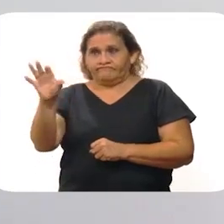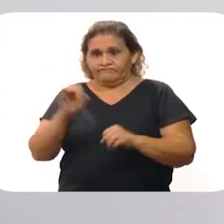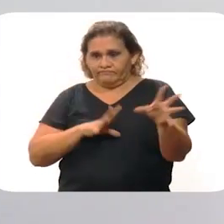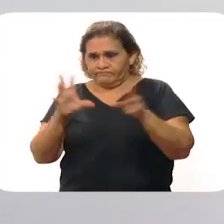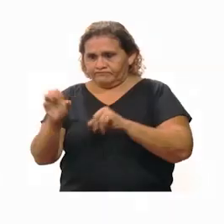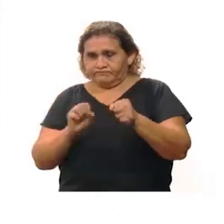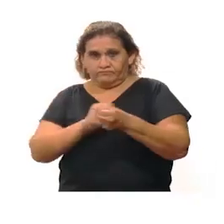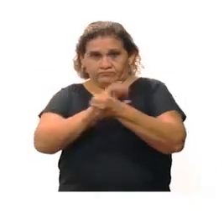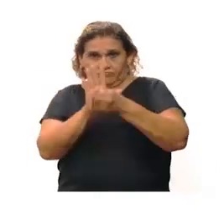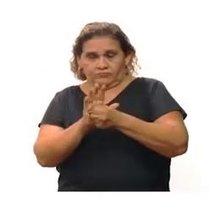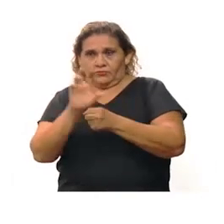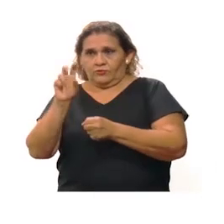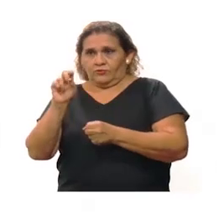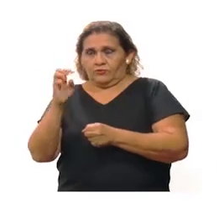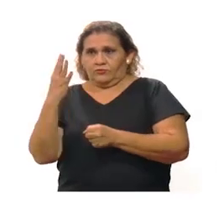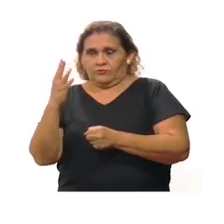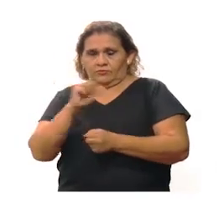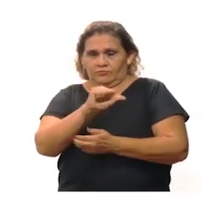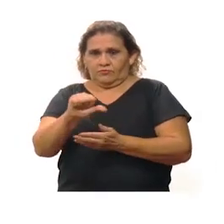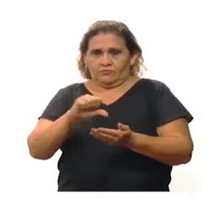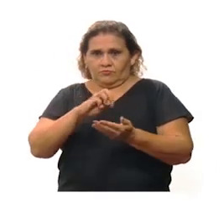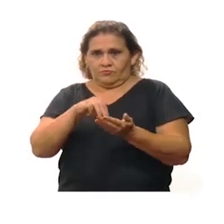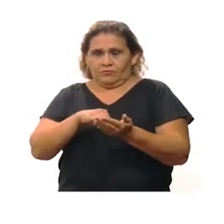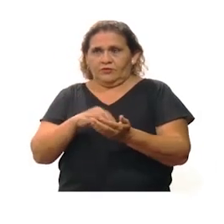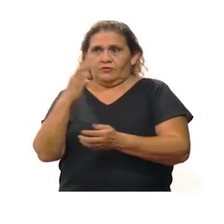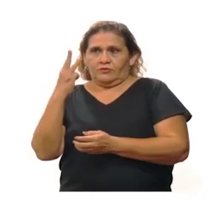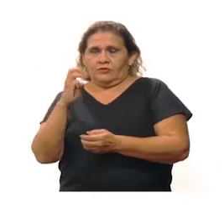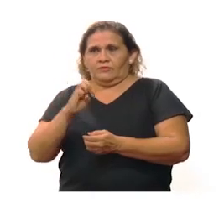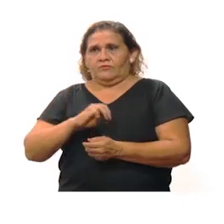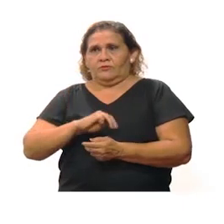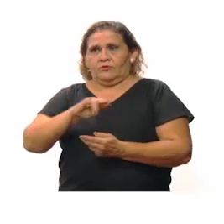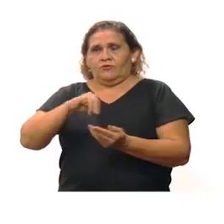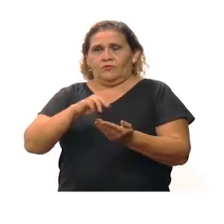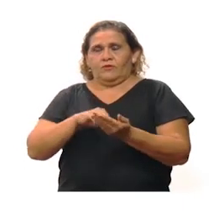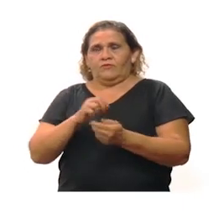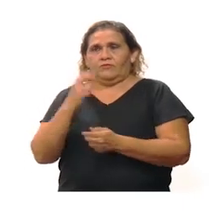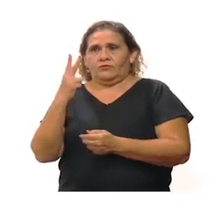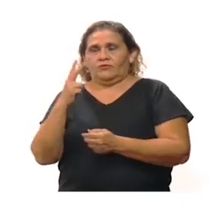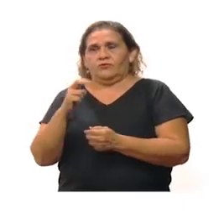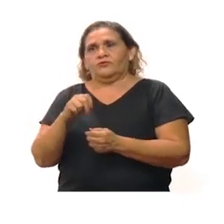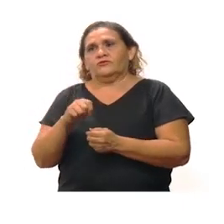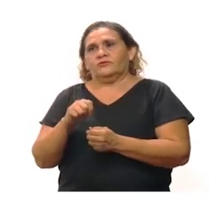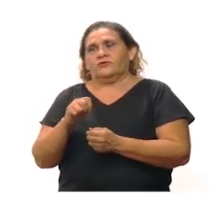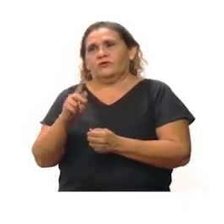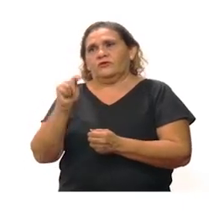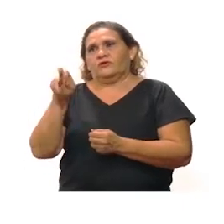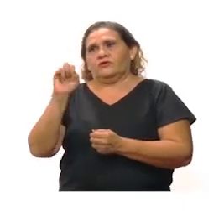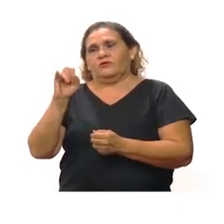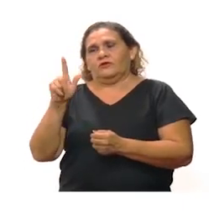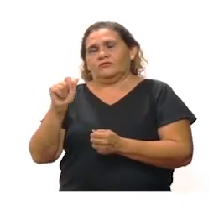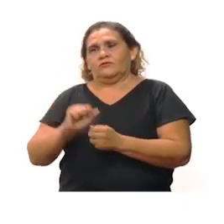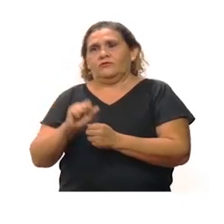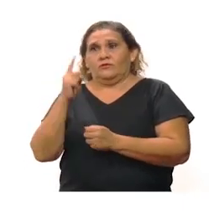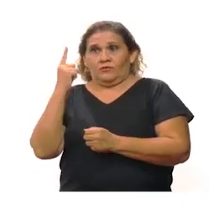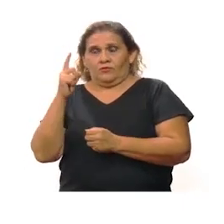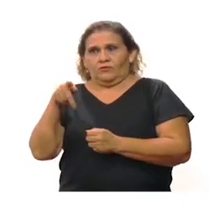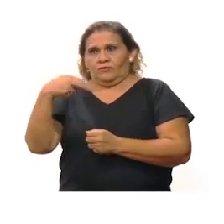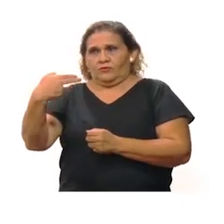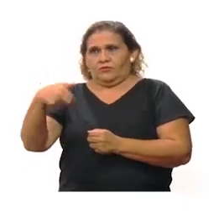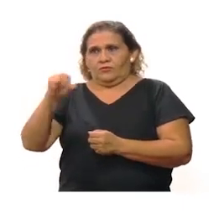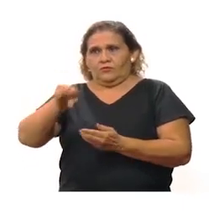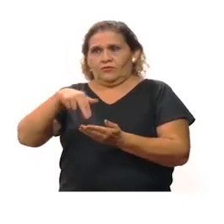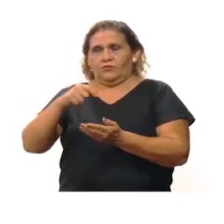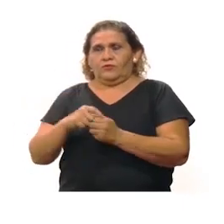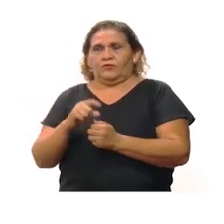de coronavirus, 34 en Mérida, 3 en Umam, 2 en Río Lagartos, 1 en Junucmá, Motul, Tixcocop,